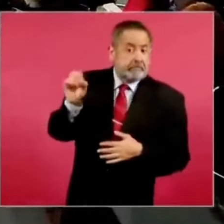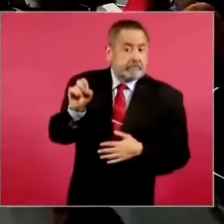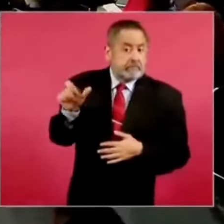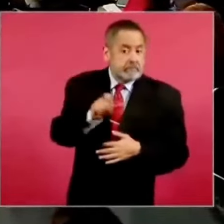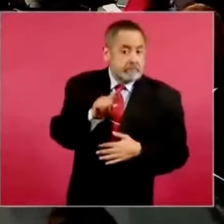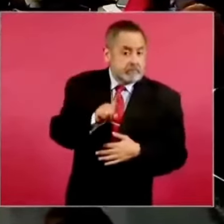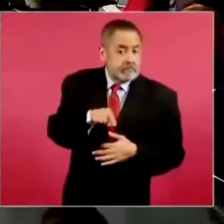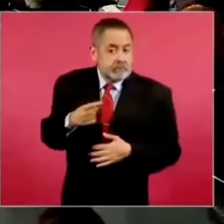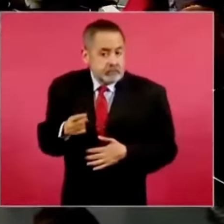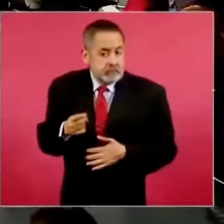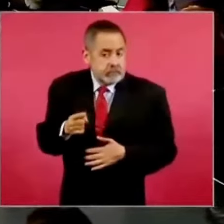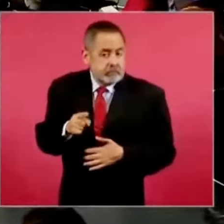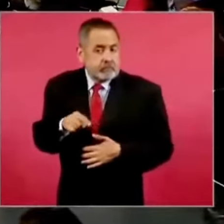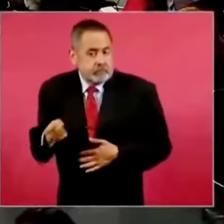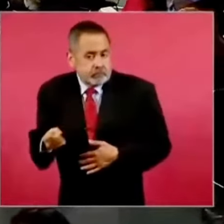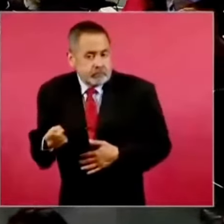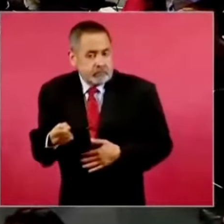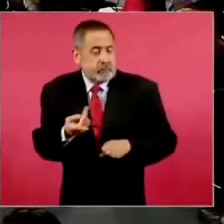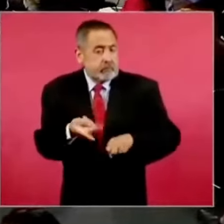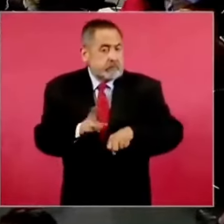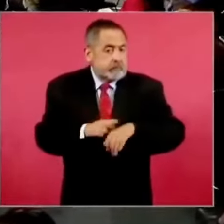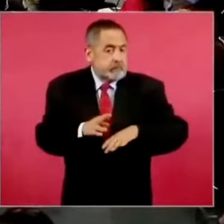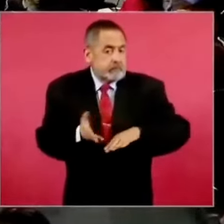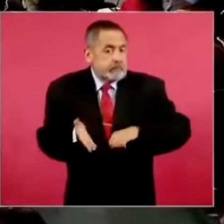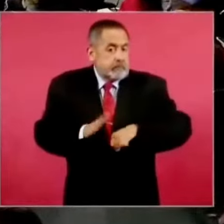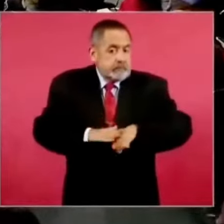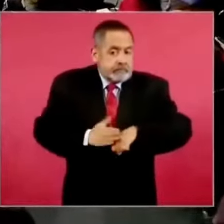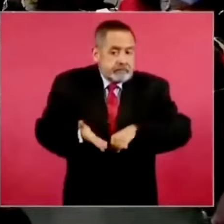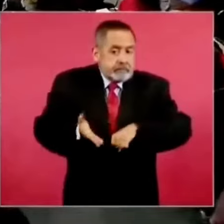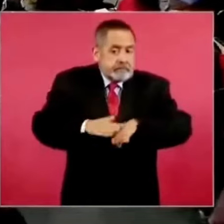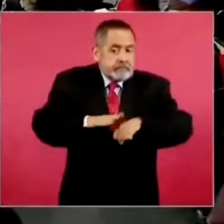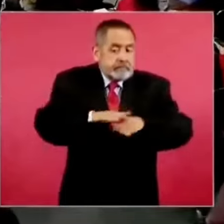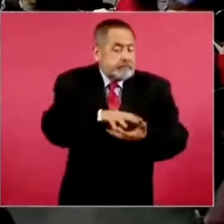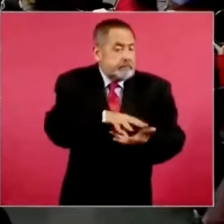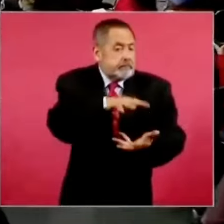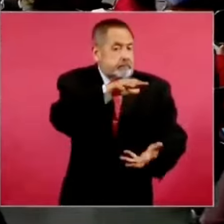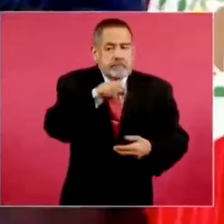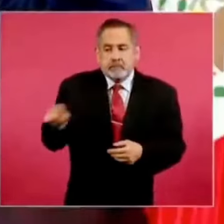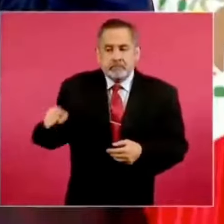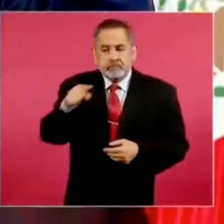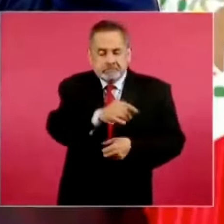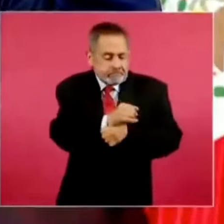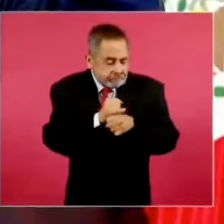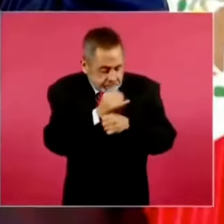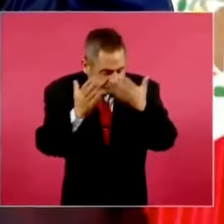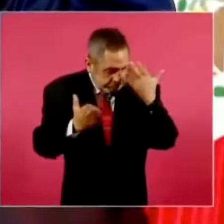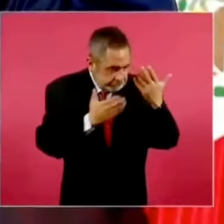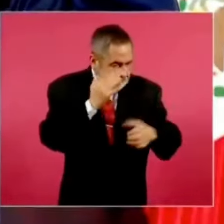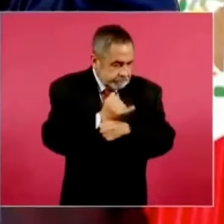se fue acumulando, acumulando, acumulando y se han hecho no sé cuántas auditorías.